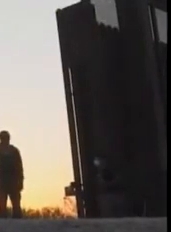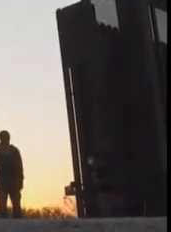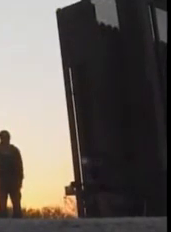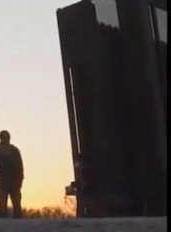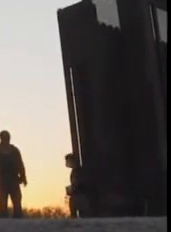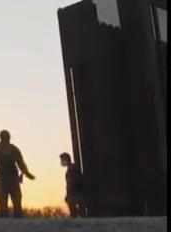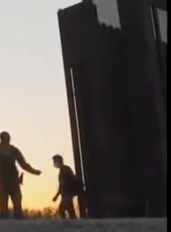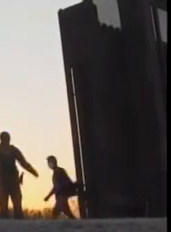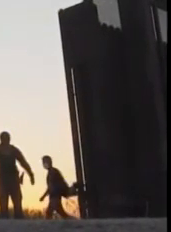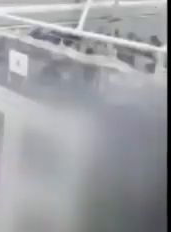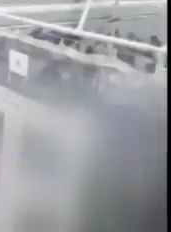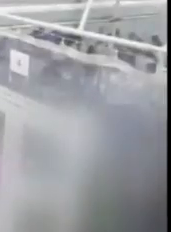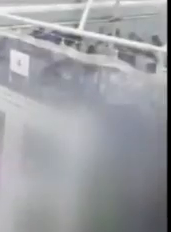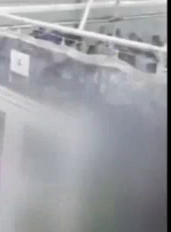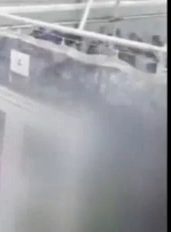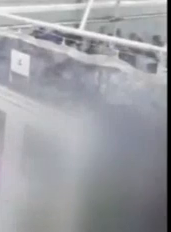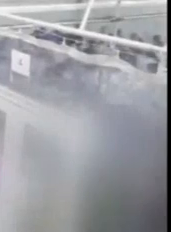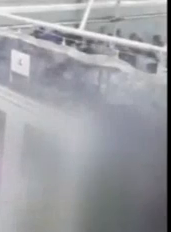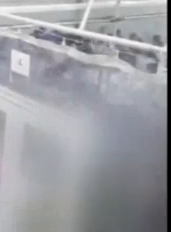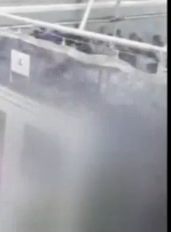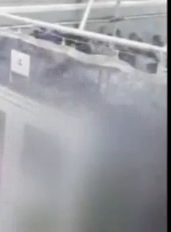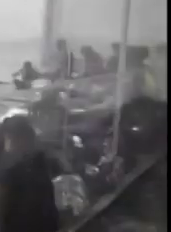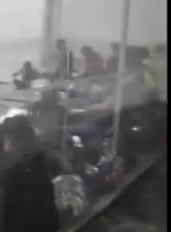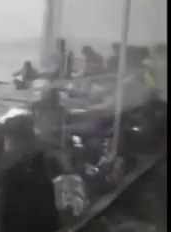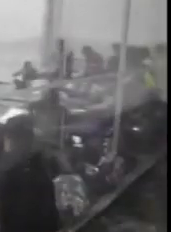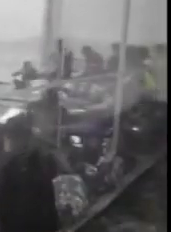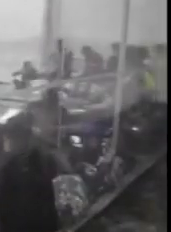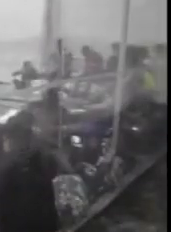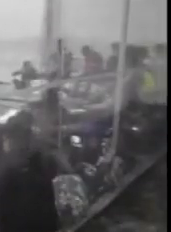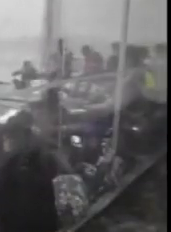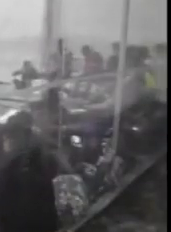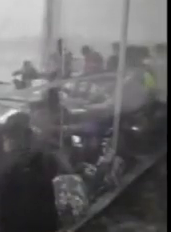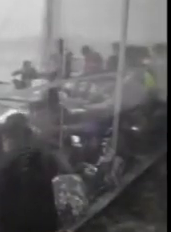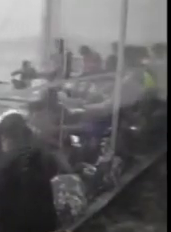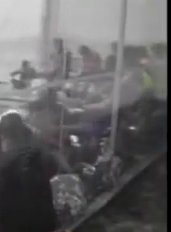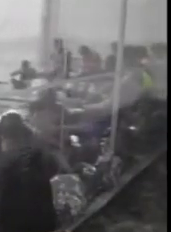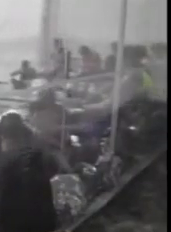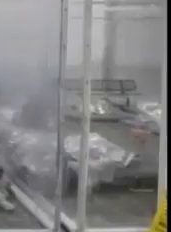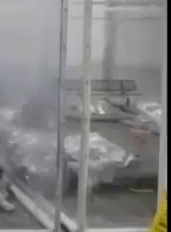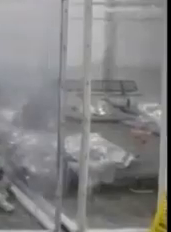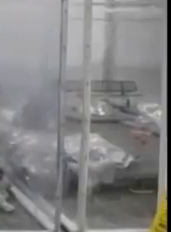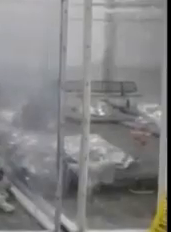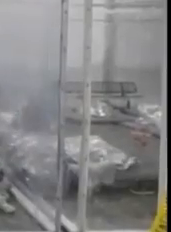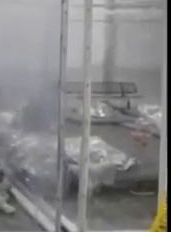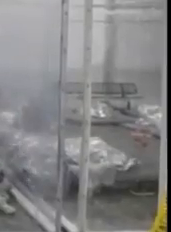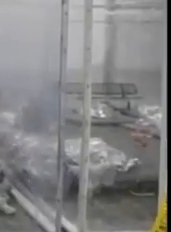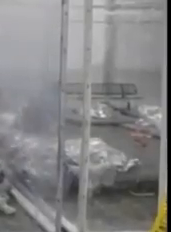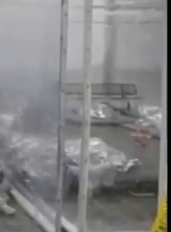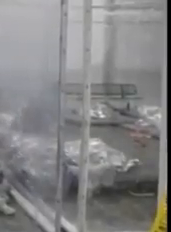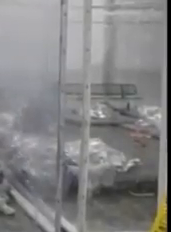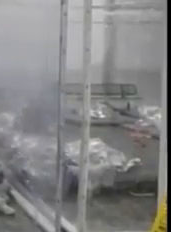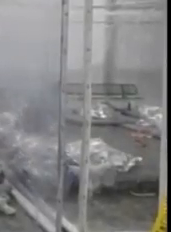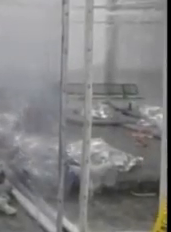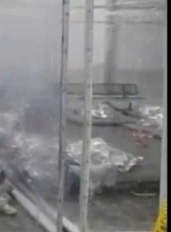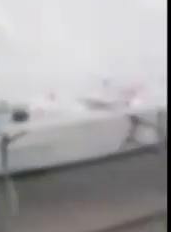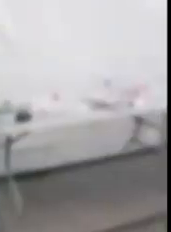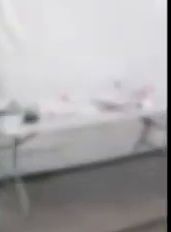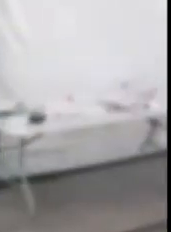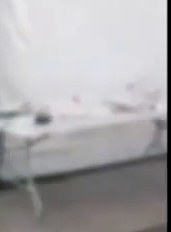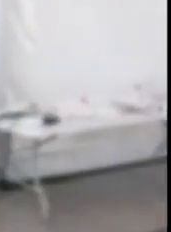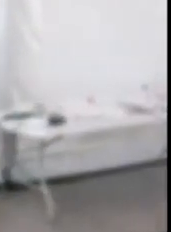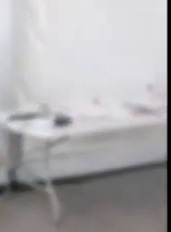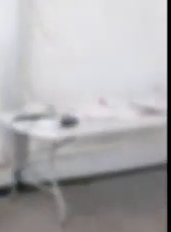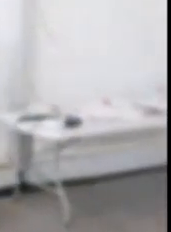una esperando no y te digo algo sandy perdona fíjate aprovechando tus palabras para que no se nos vaya a esta idea ahora ya hay